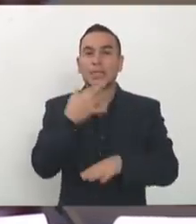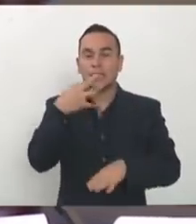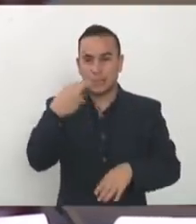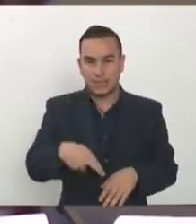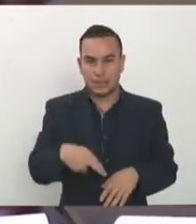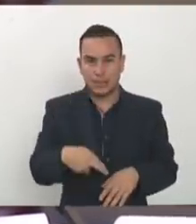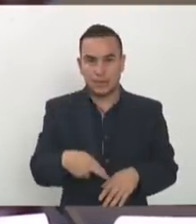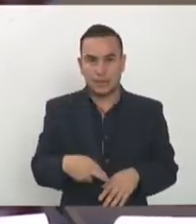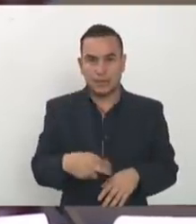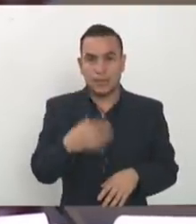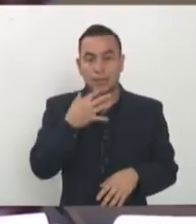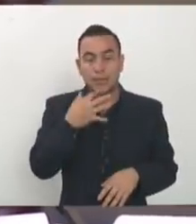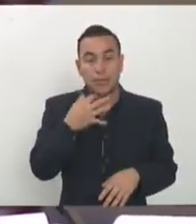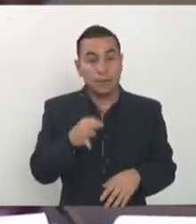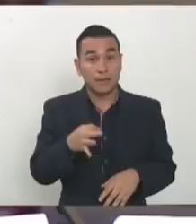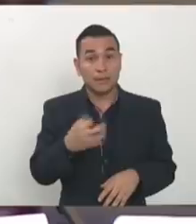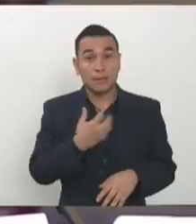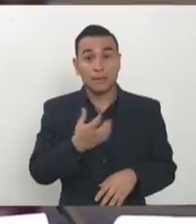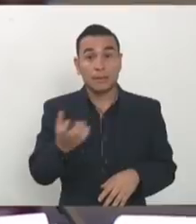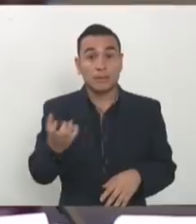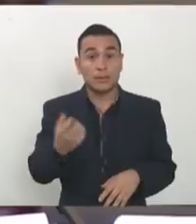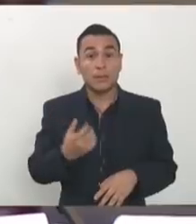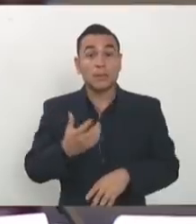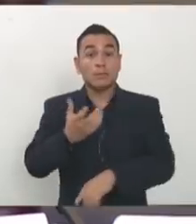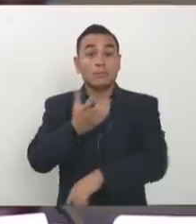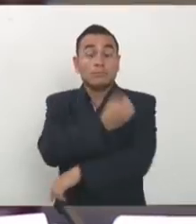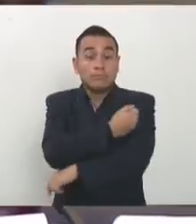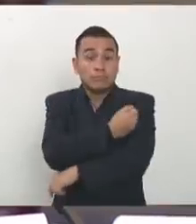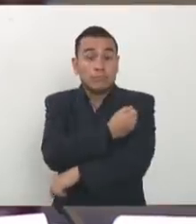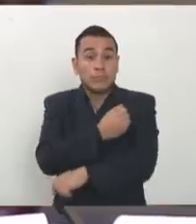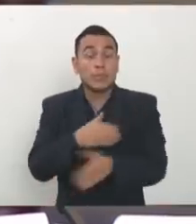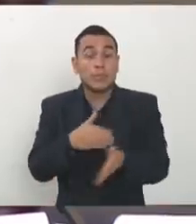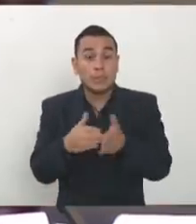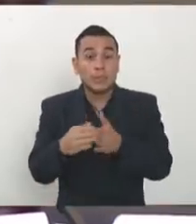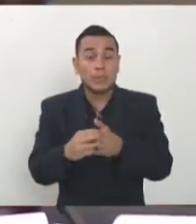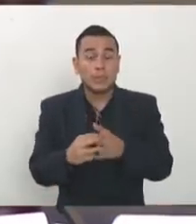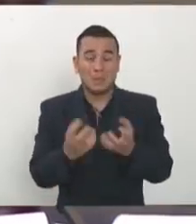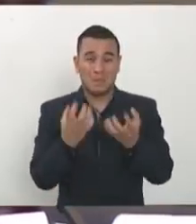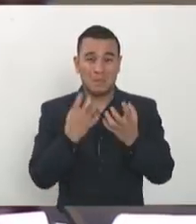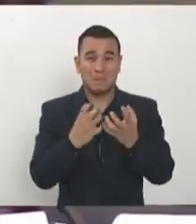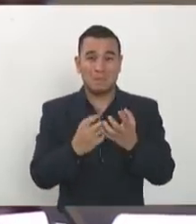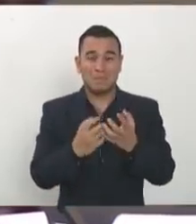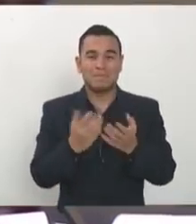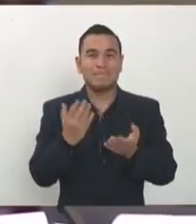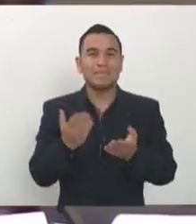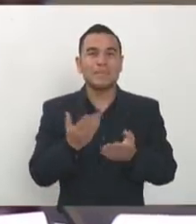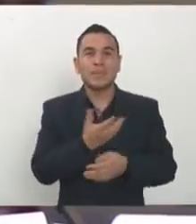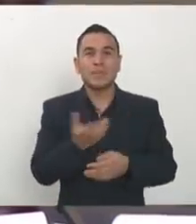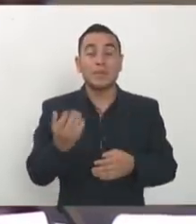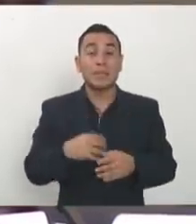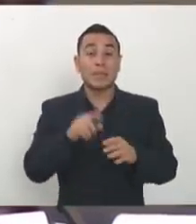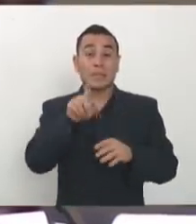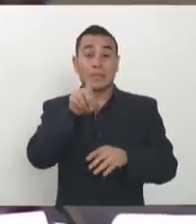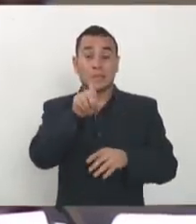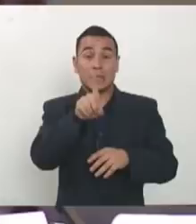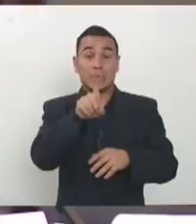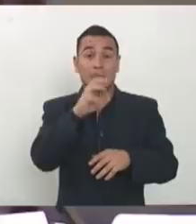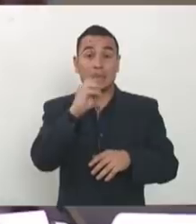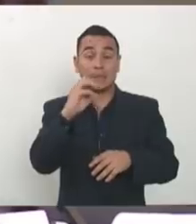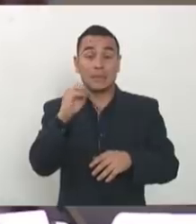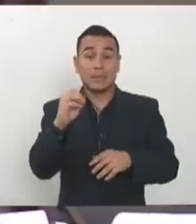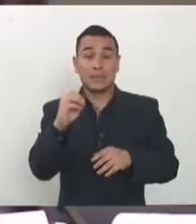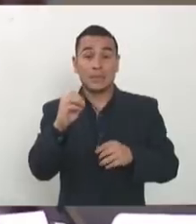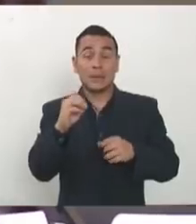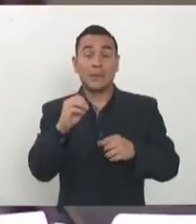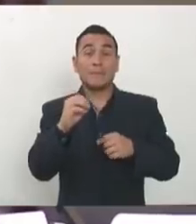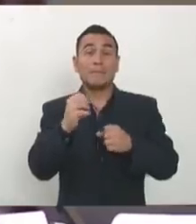en un ser humano sino en todos los seres humanos empieza a producir en masa y cuando produzcan las primeras 100 millones bañera al país que